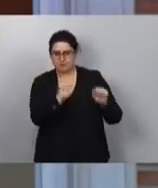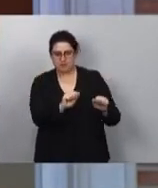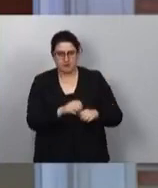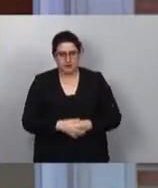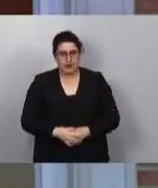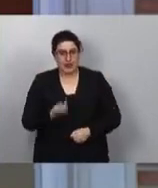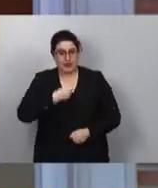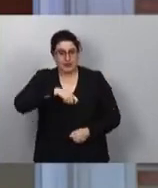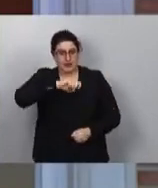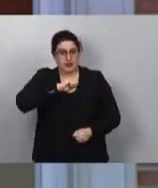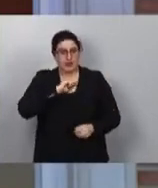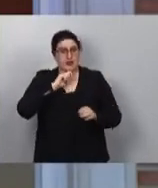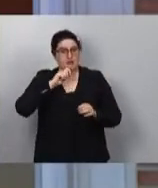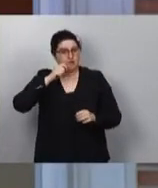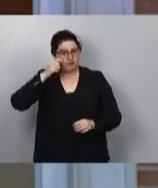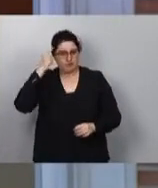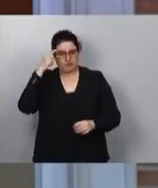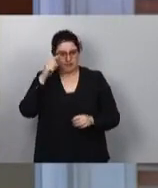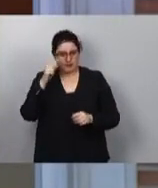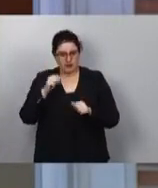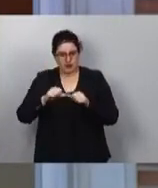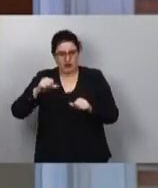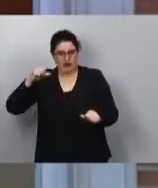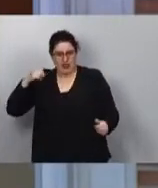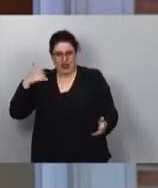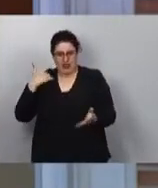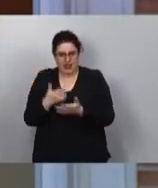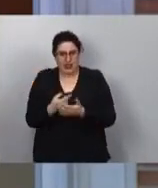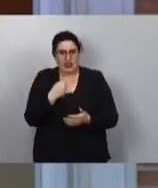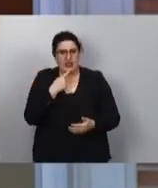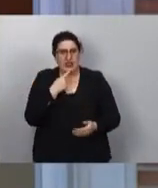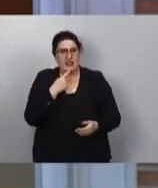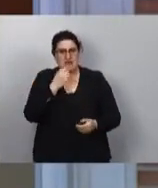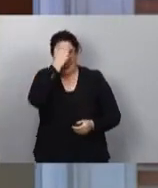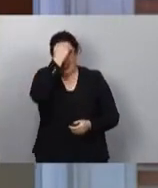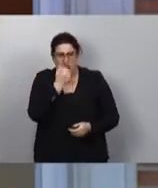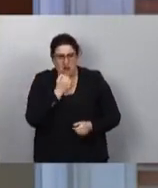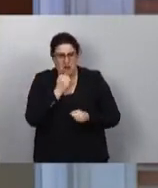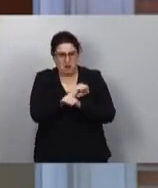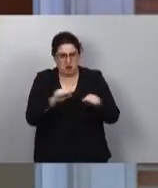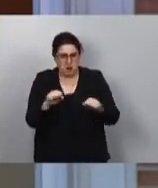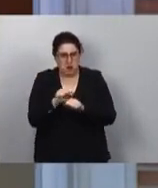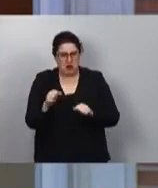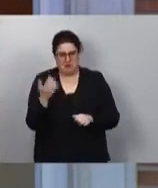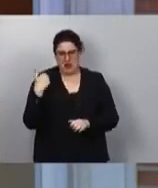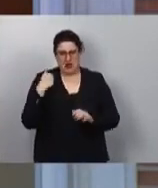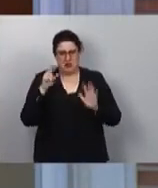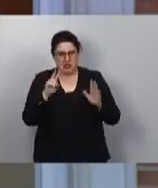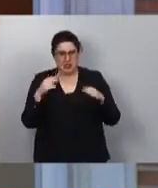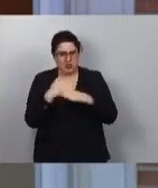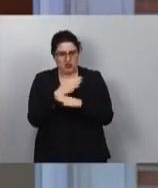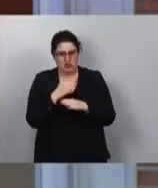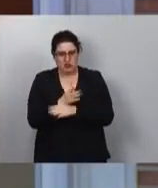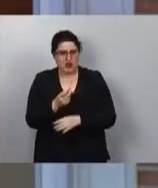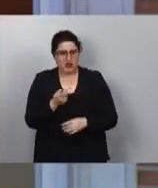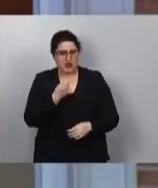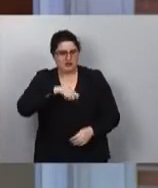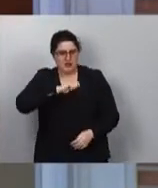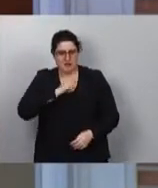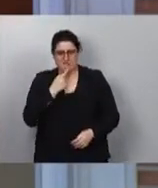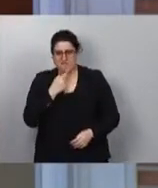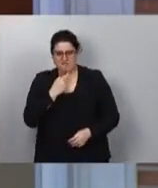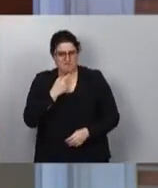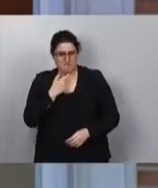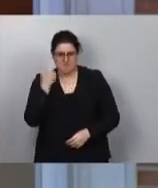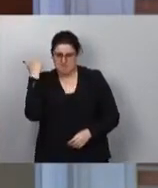hace muchos meses algunos enviaron otros se mandan ahora llevan casi 20 días en una factoría de Sevilla los están poniendo chapa y pintura